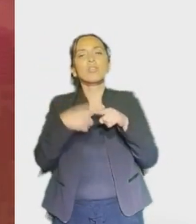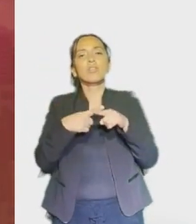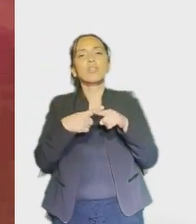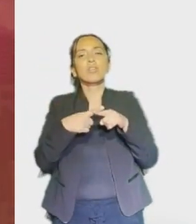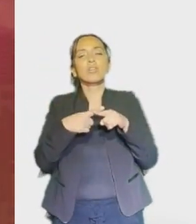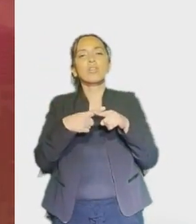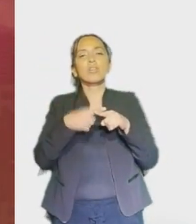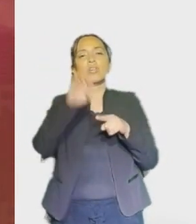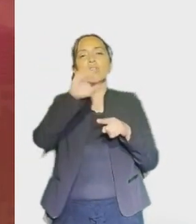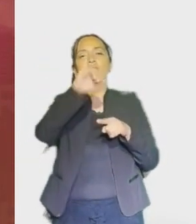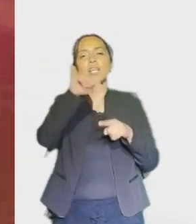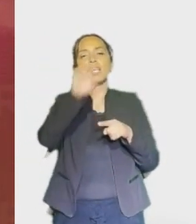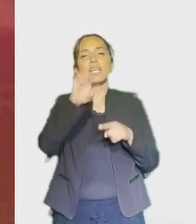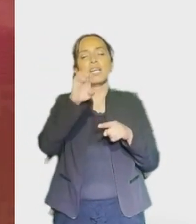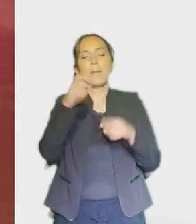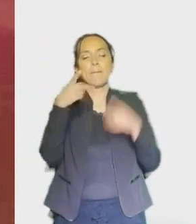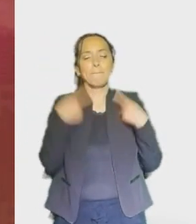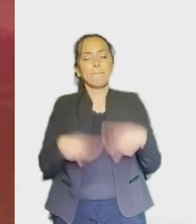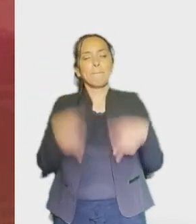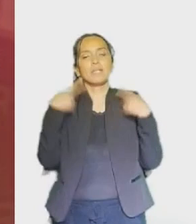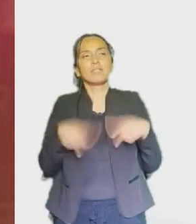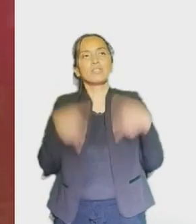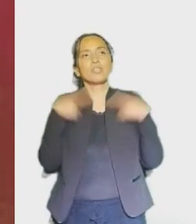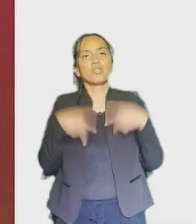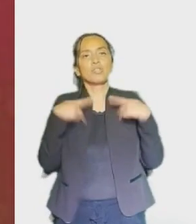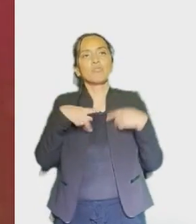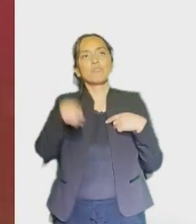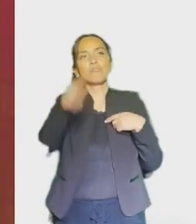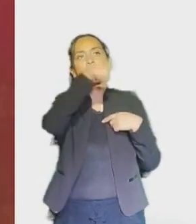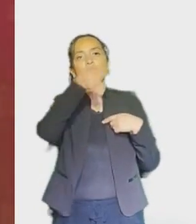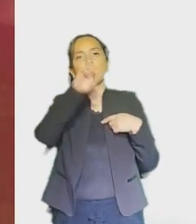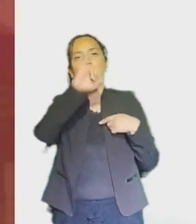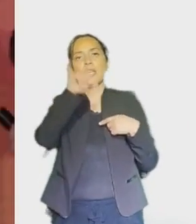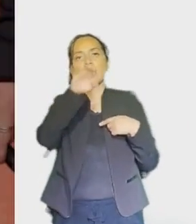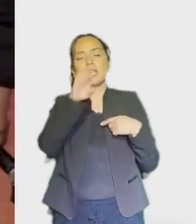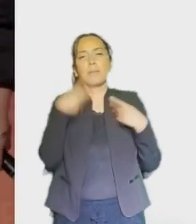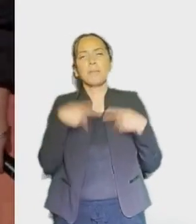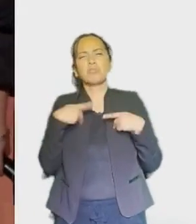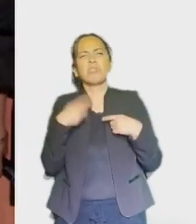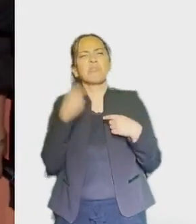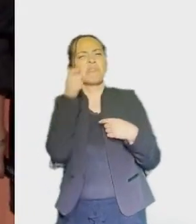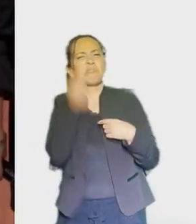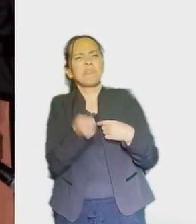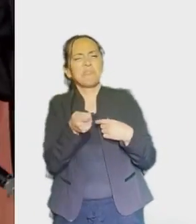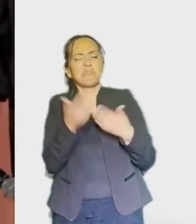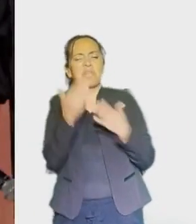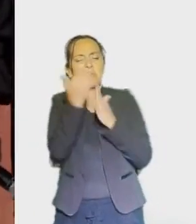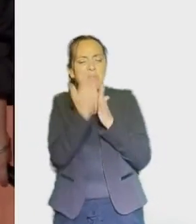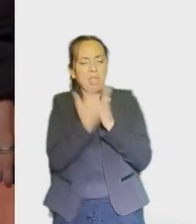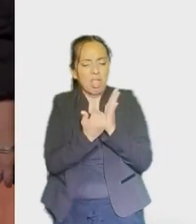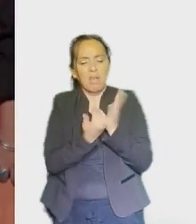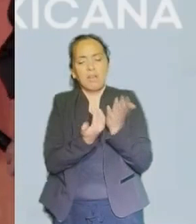eje personas. Personas, alguien está en el eje personas, o sea, que tenga que ver con reducción de la pobreza,